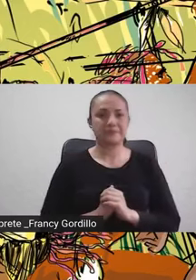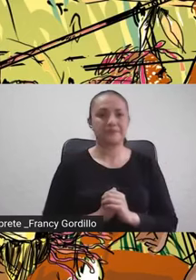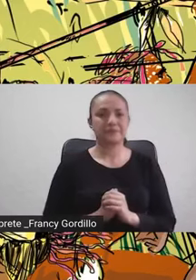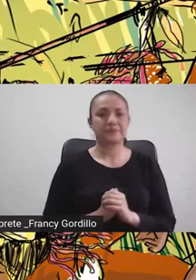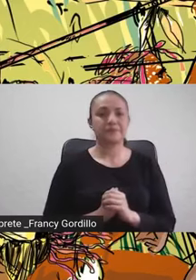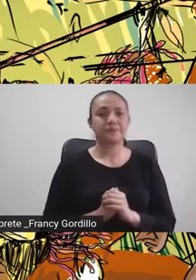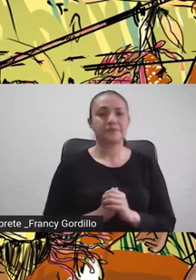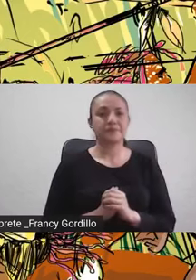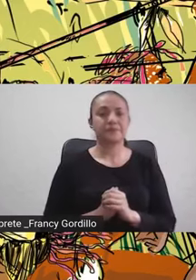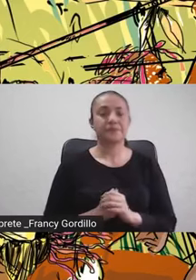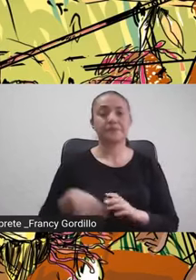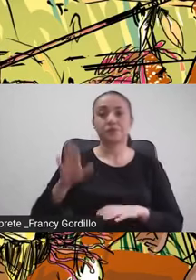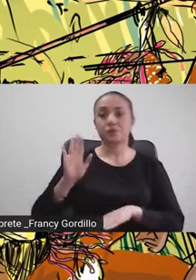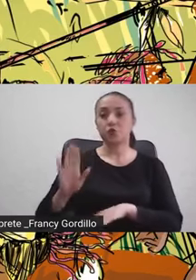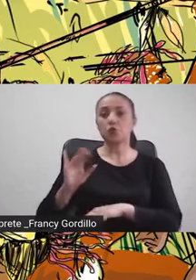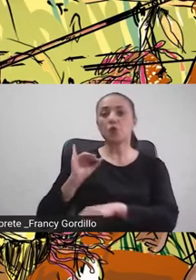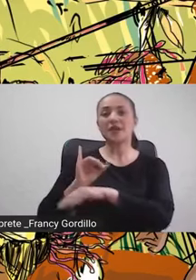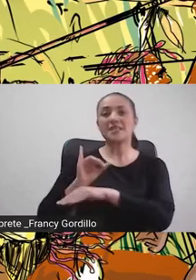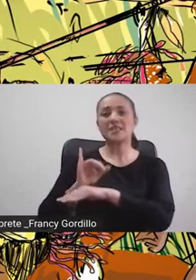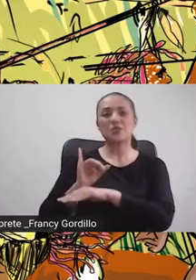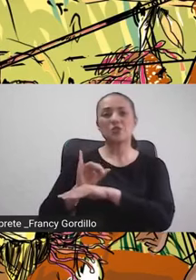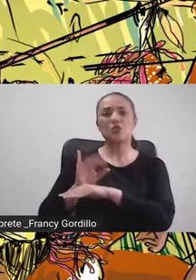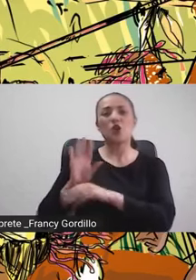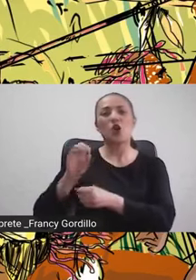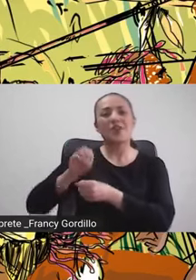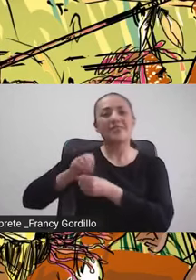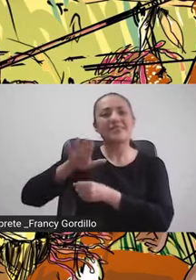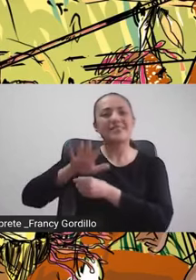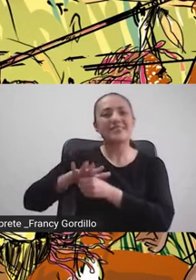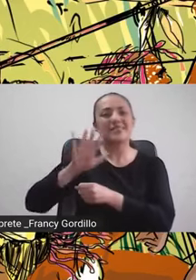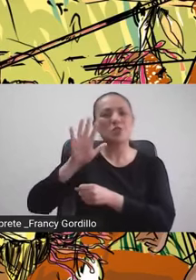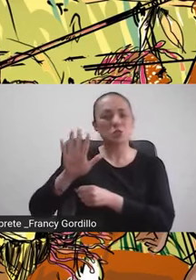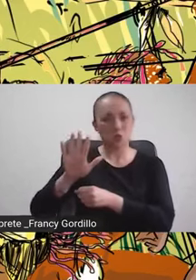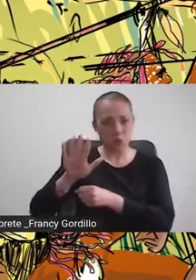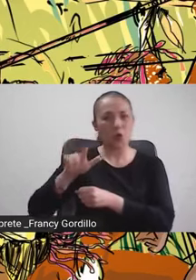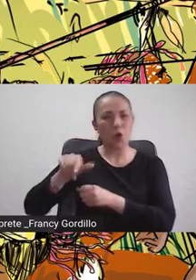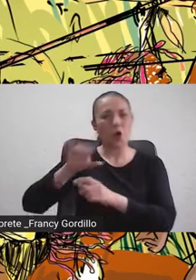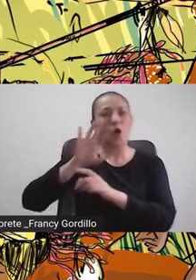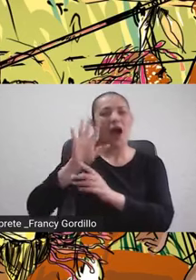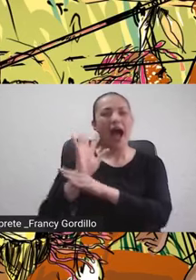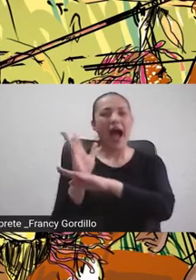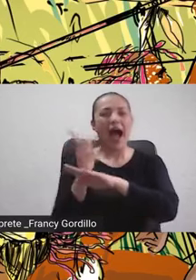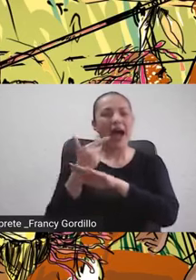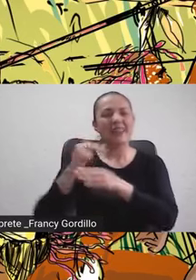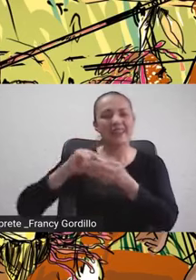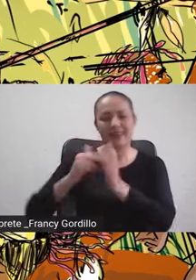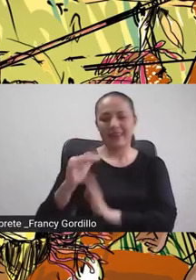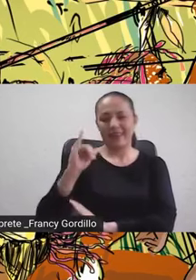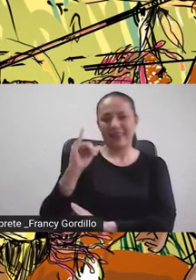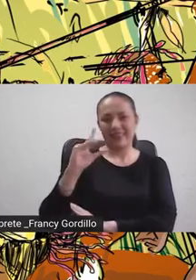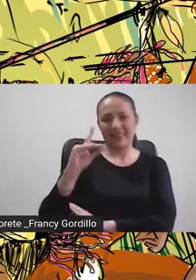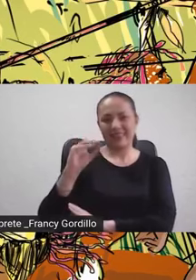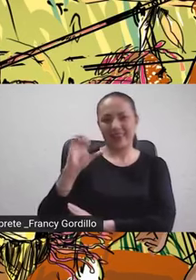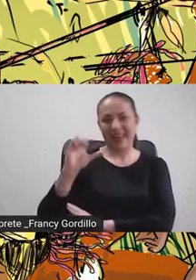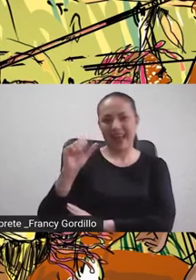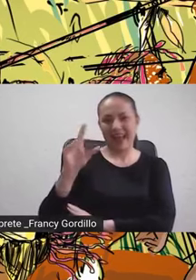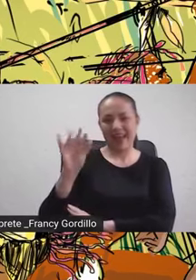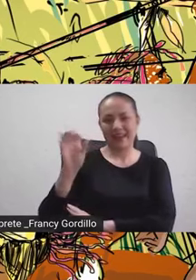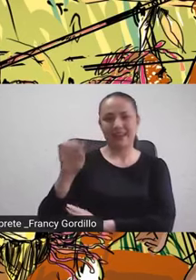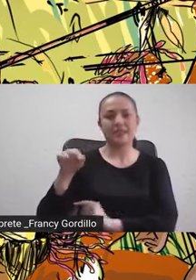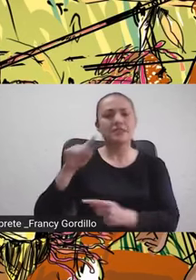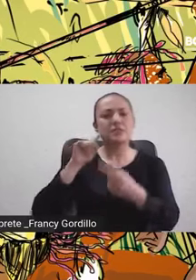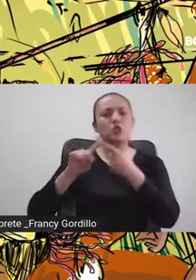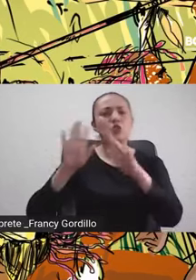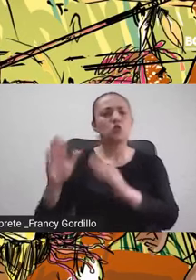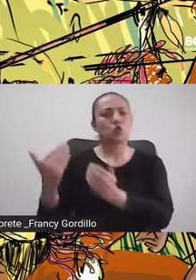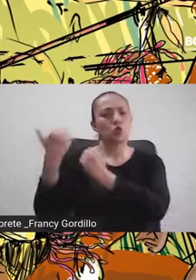El Instituto Distrital de las Artes y de Arte es como la entidad del distrito del sector cultura encargado de las prácticas artísticas